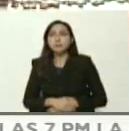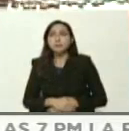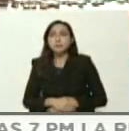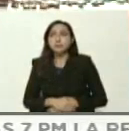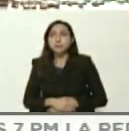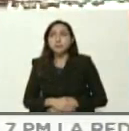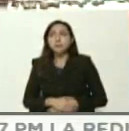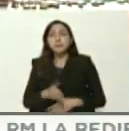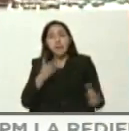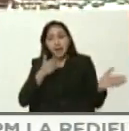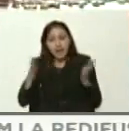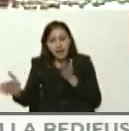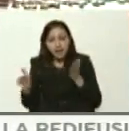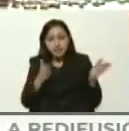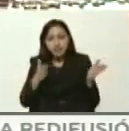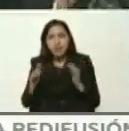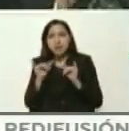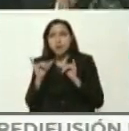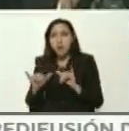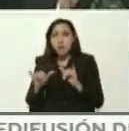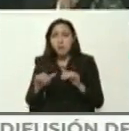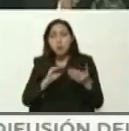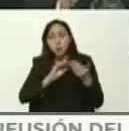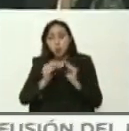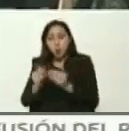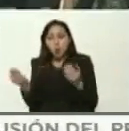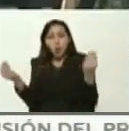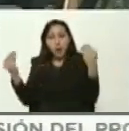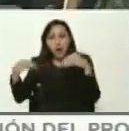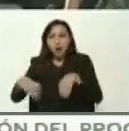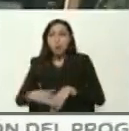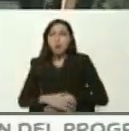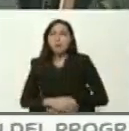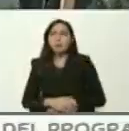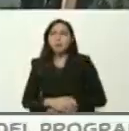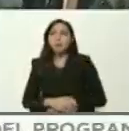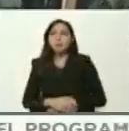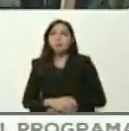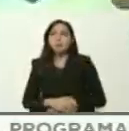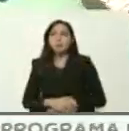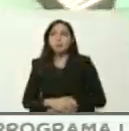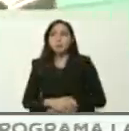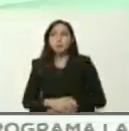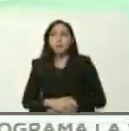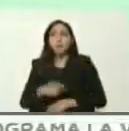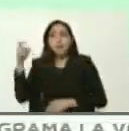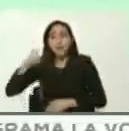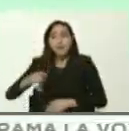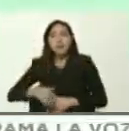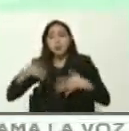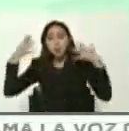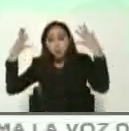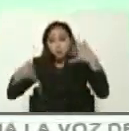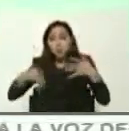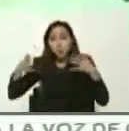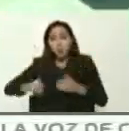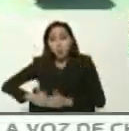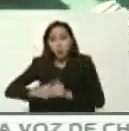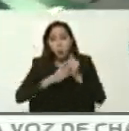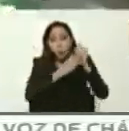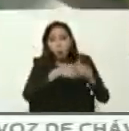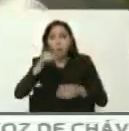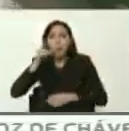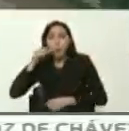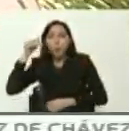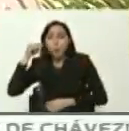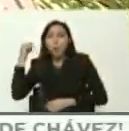de servicio desde la propia comunidad organizada, con la formación necesaria de estas voceras y voceros, hombres y